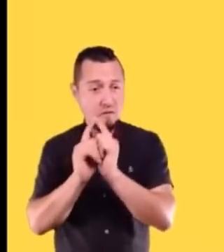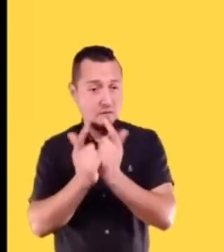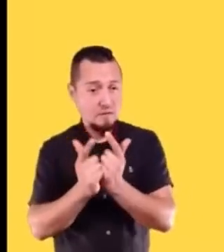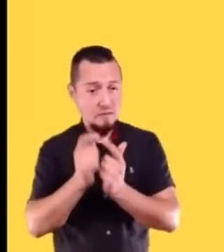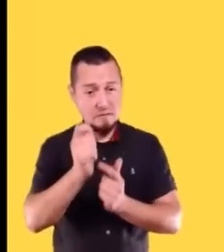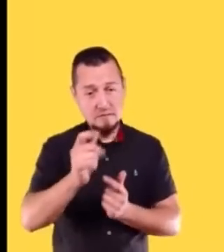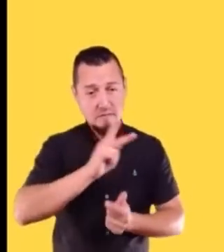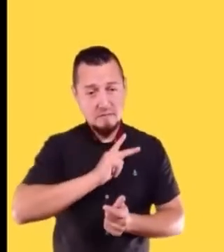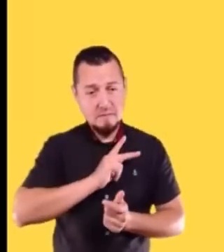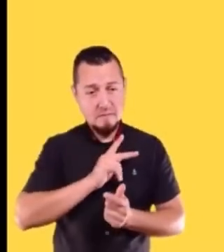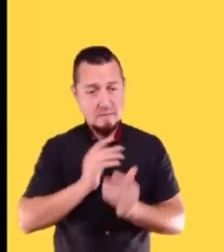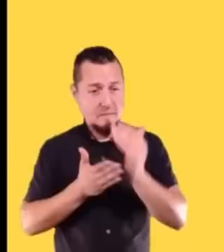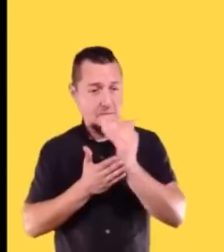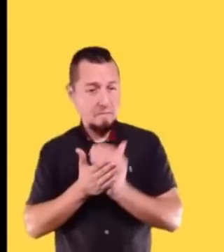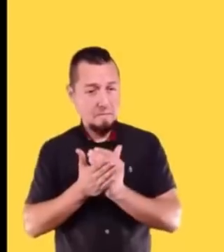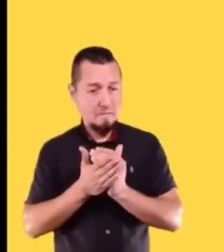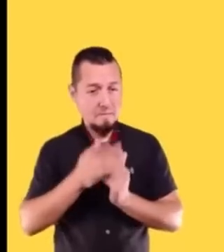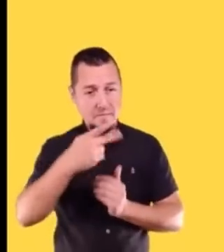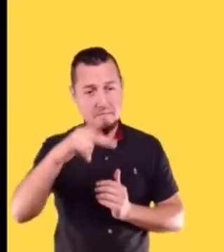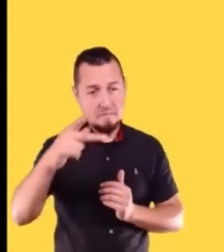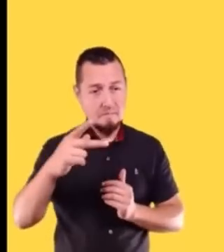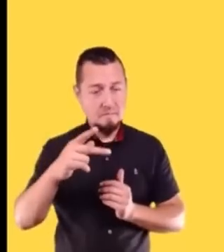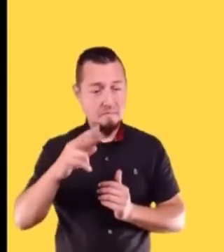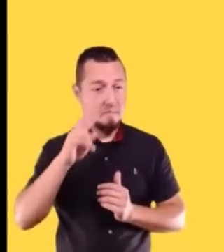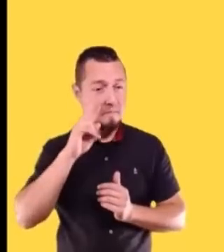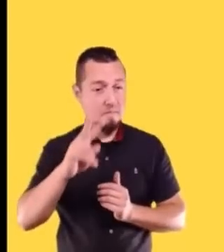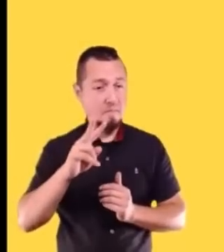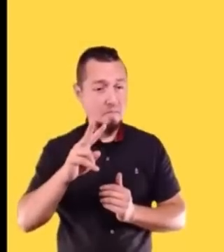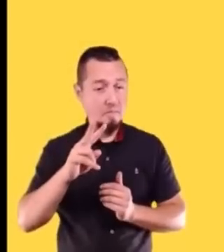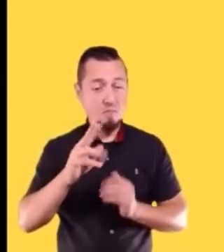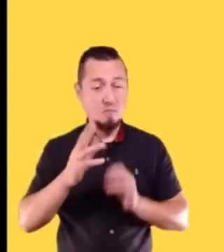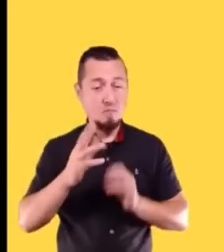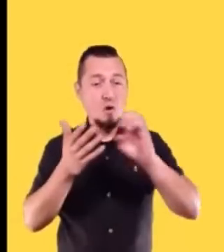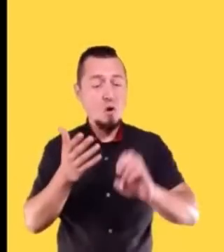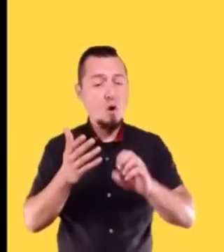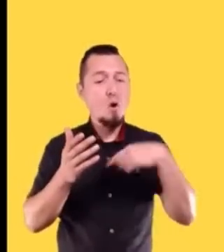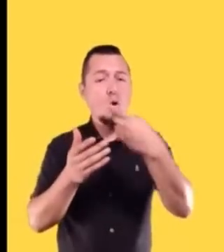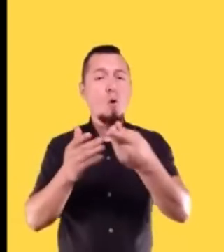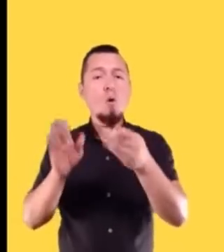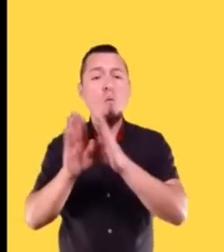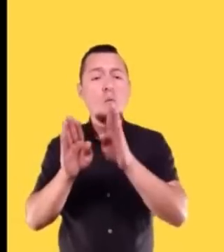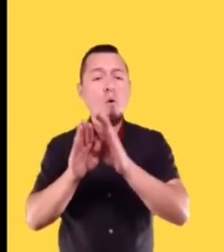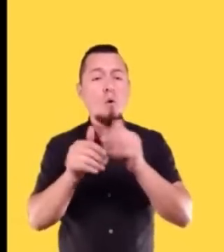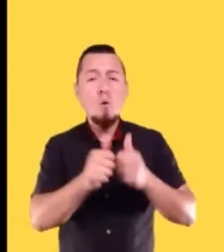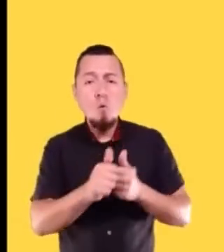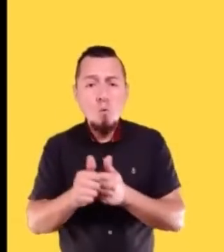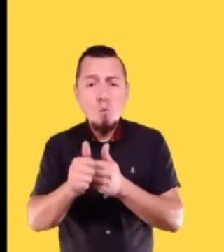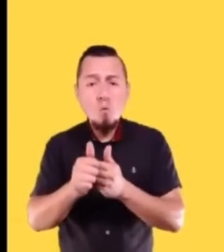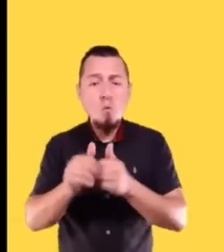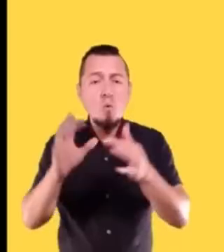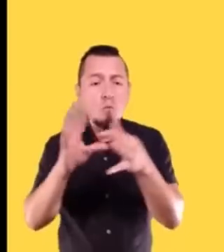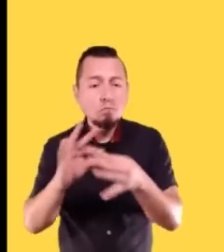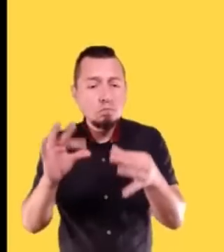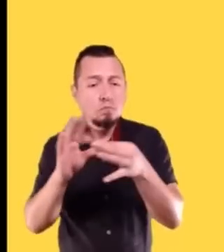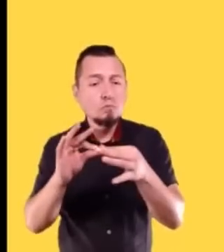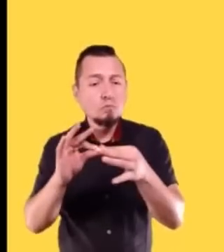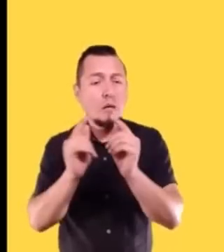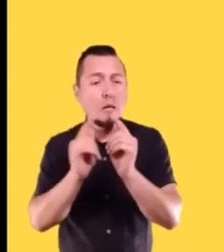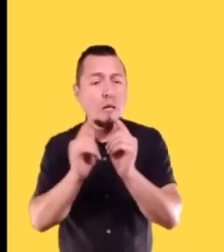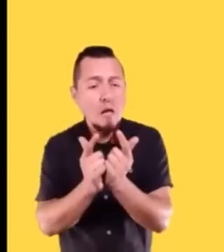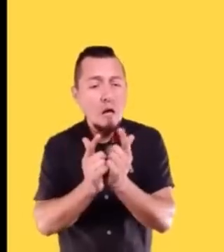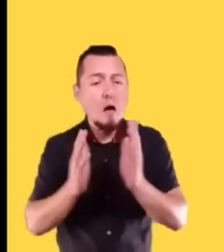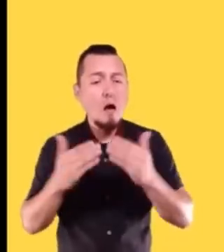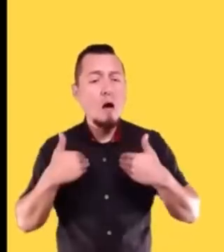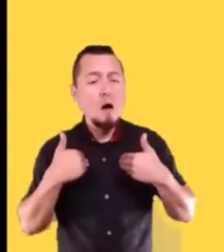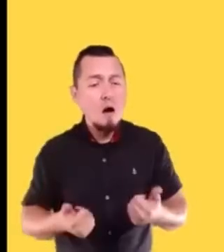volumen, cuando uno resuelve un problema, podamos tener desde las concepciones abstractas de una manera muy amena, muy